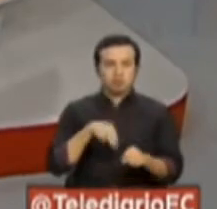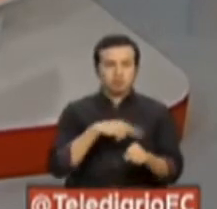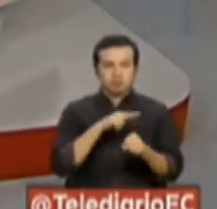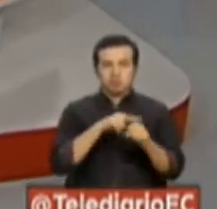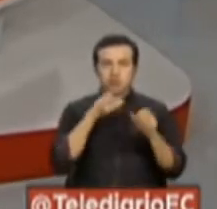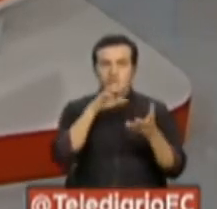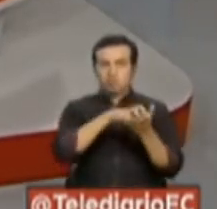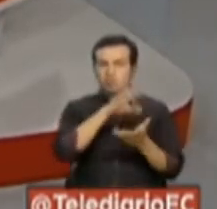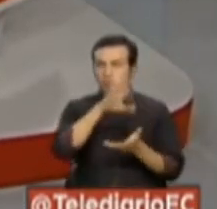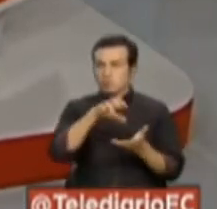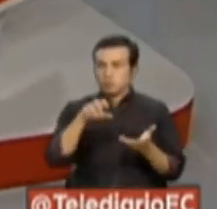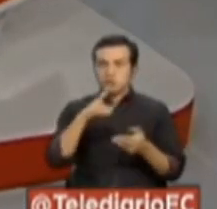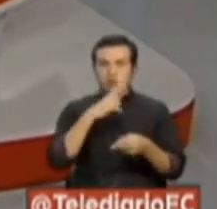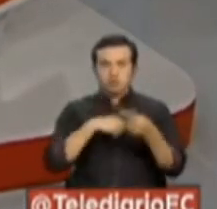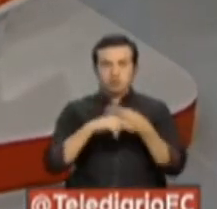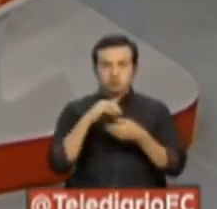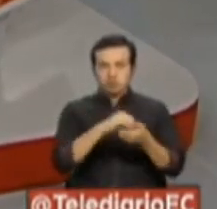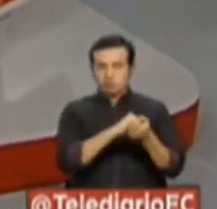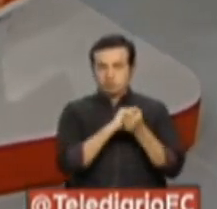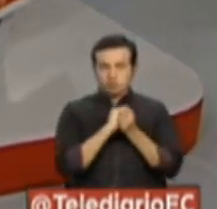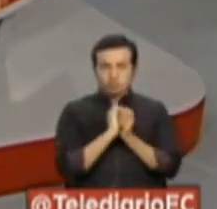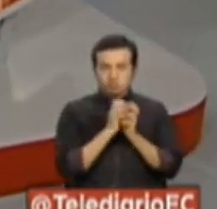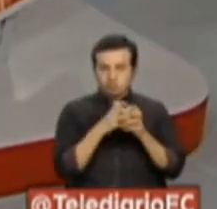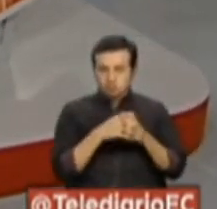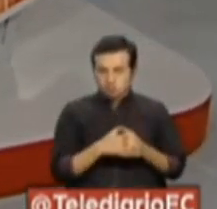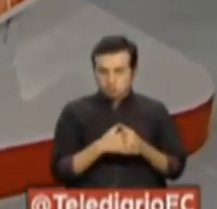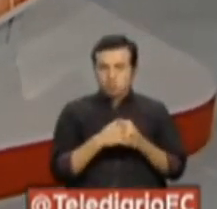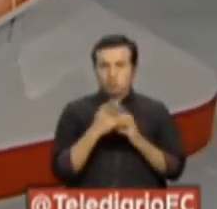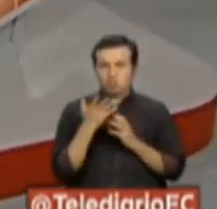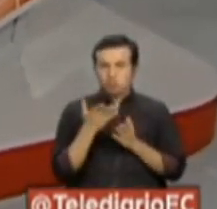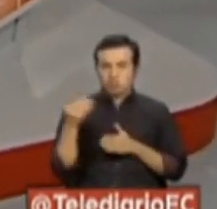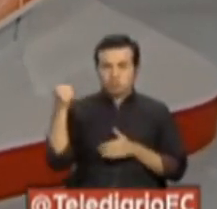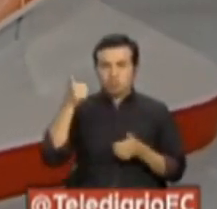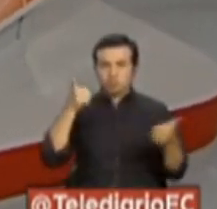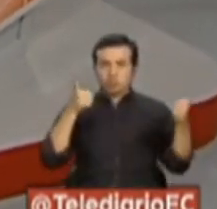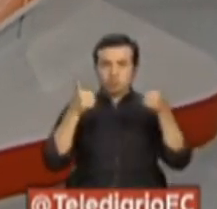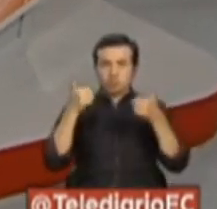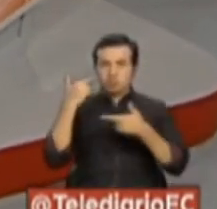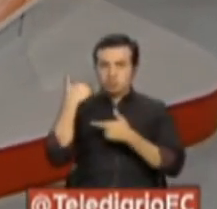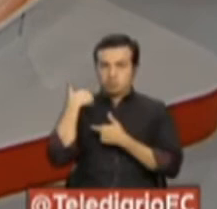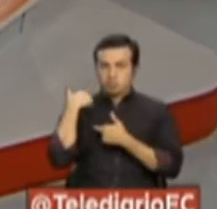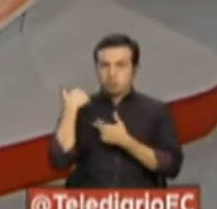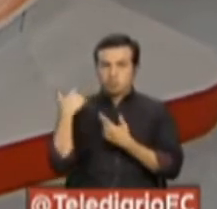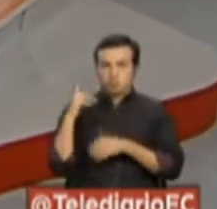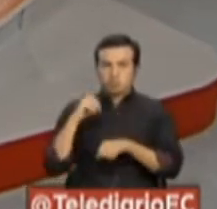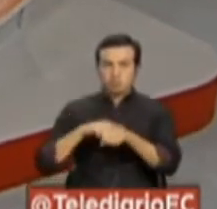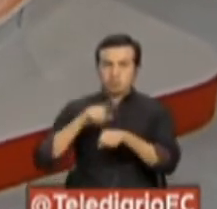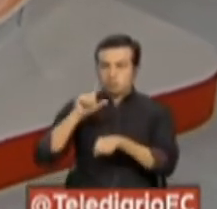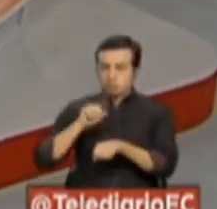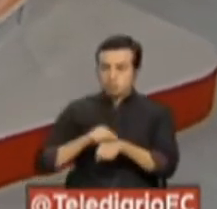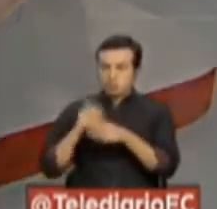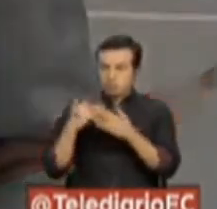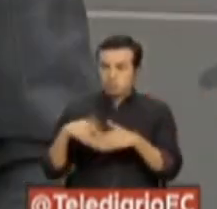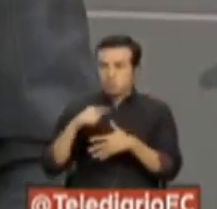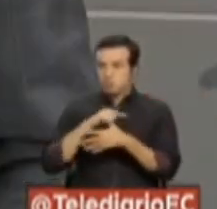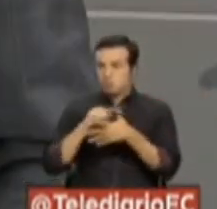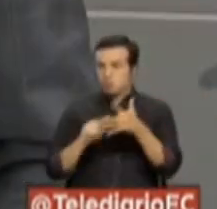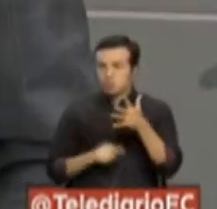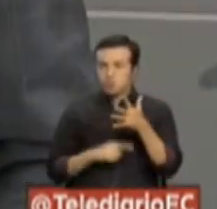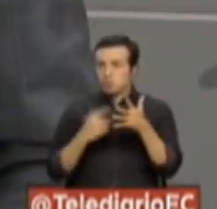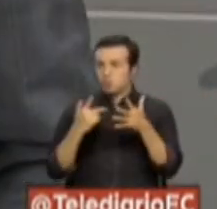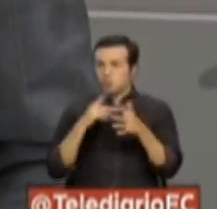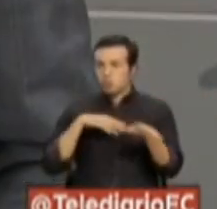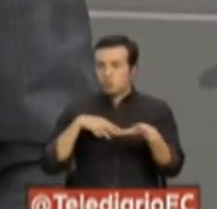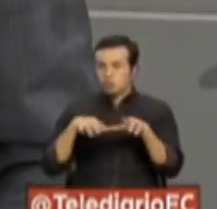Cámaras Provinciales de la Economía Popular y Solidaria, que ambas presido, estamos responsabilizados. Se nos viene el tiempo encima.